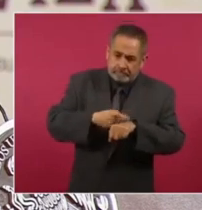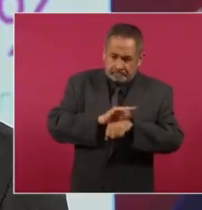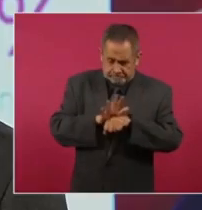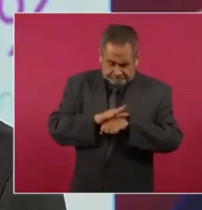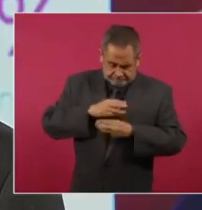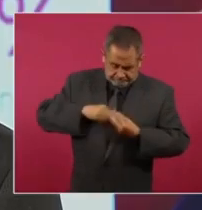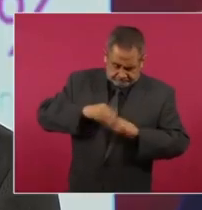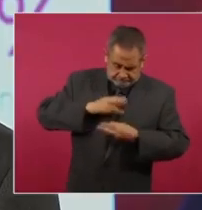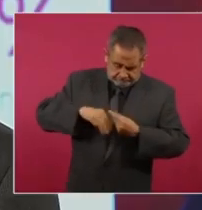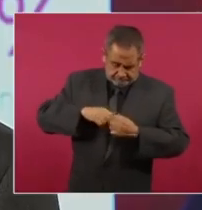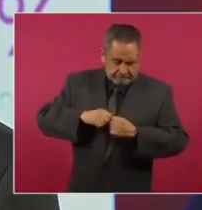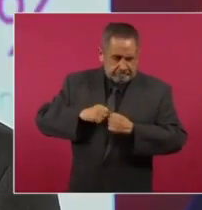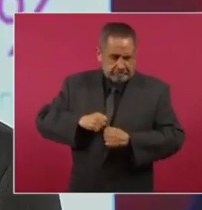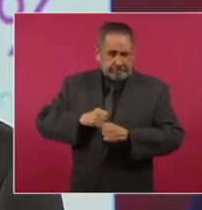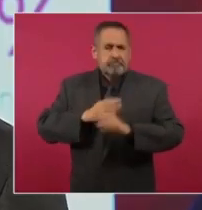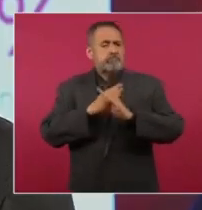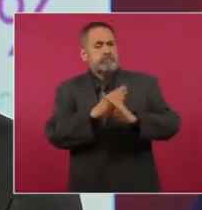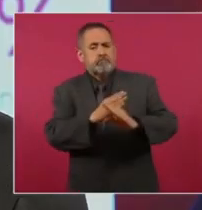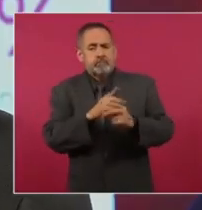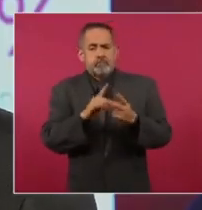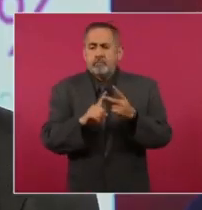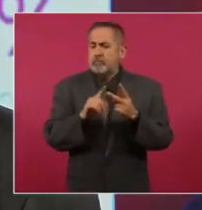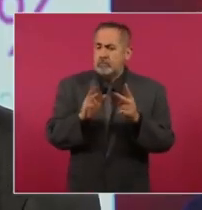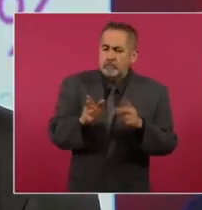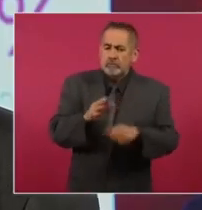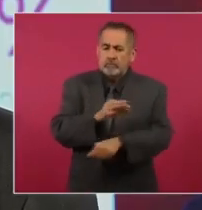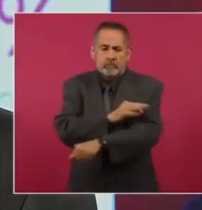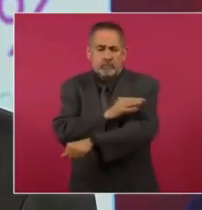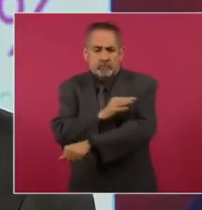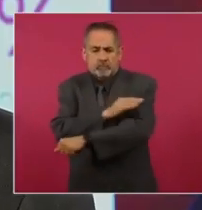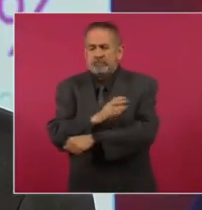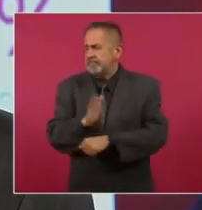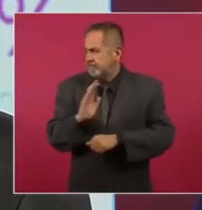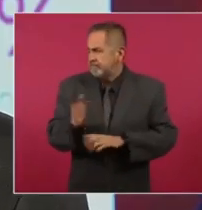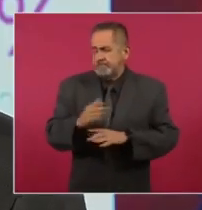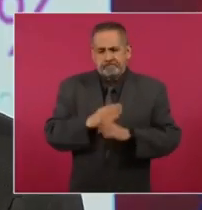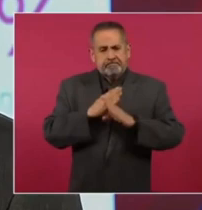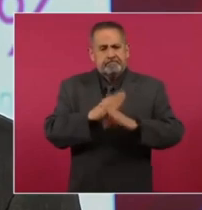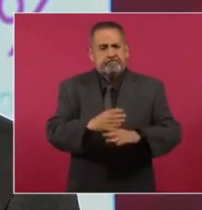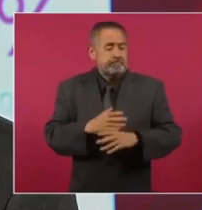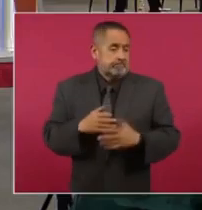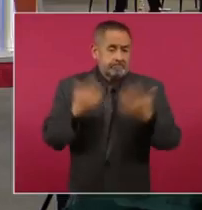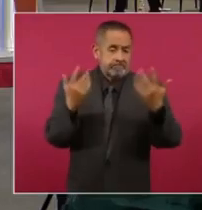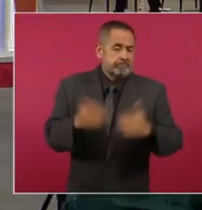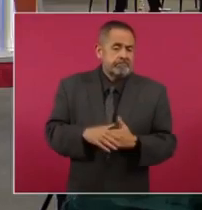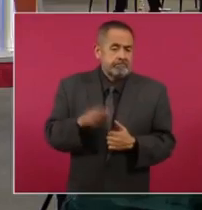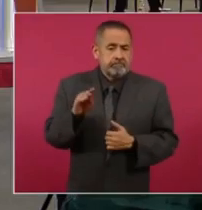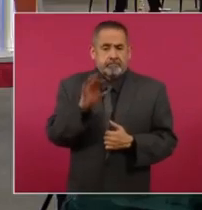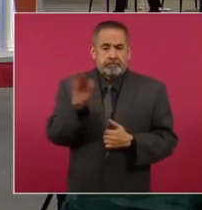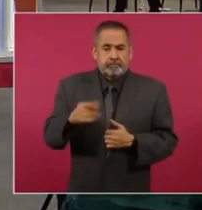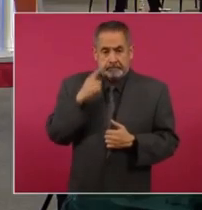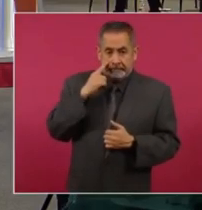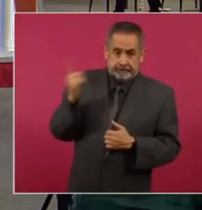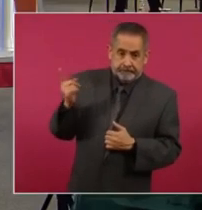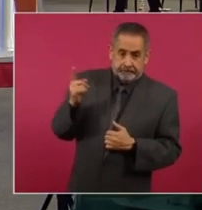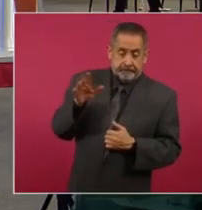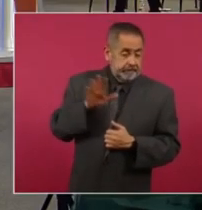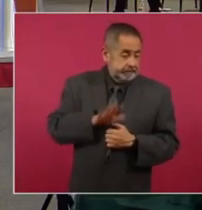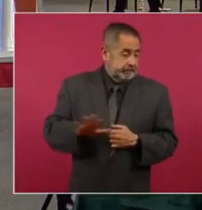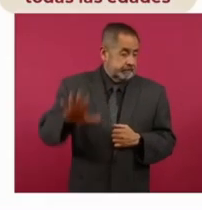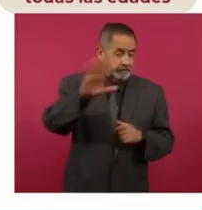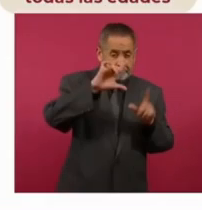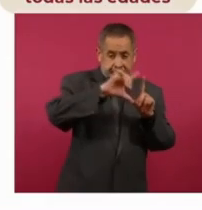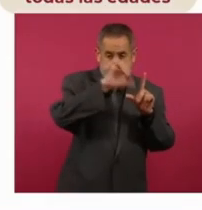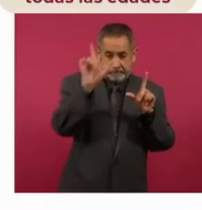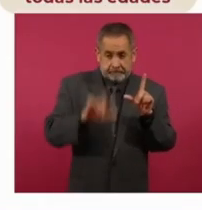ya sea porque fuimos vacunados en su momento. Y como se puede ver en el mapa, en todas las regiones